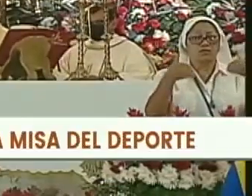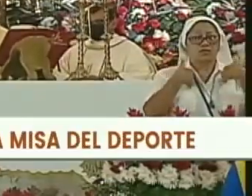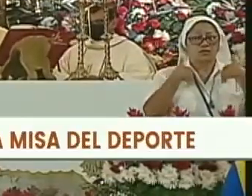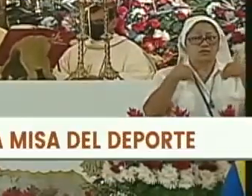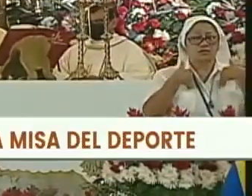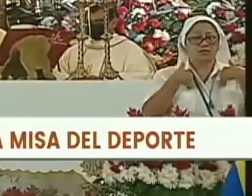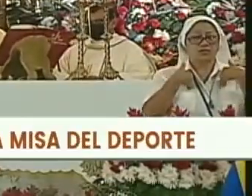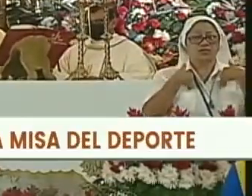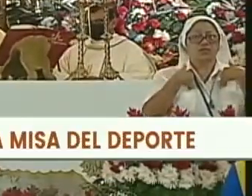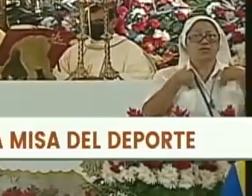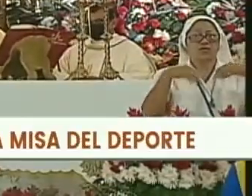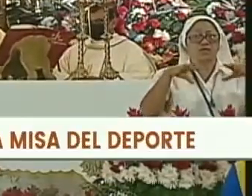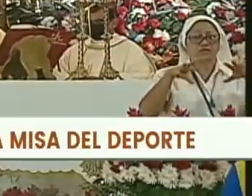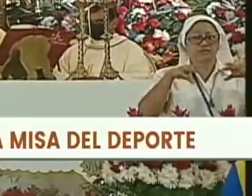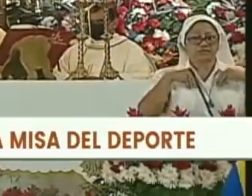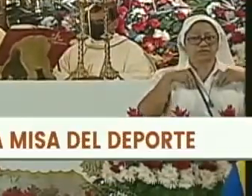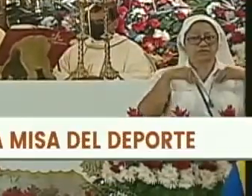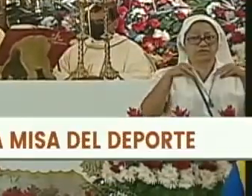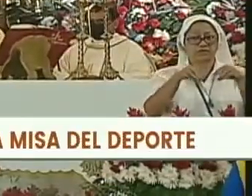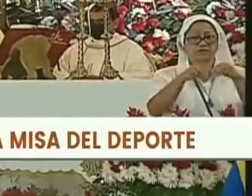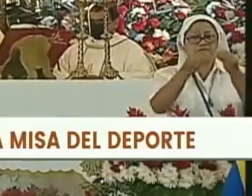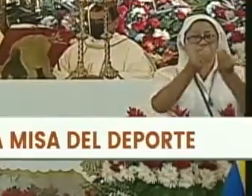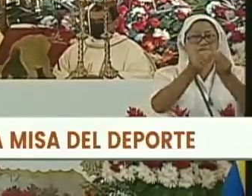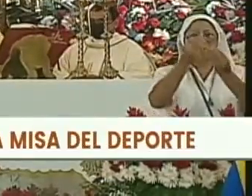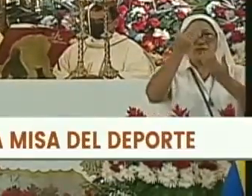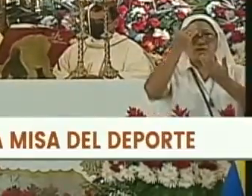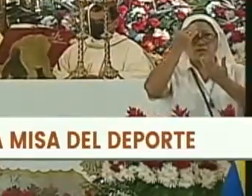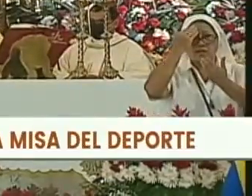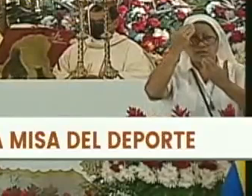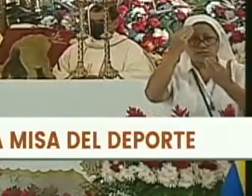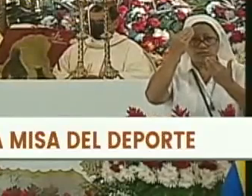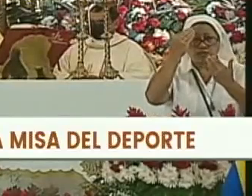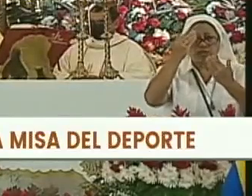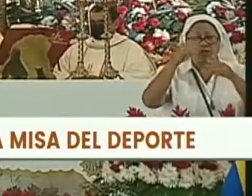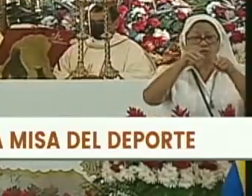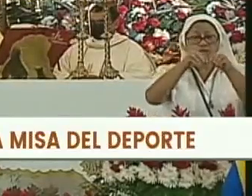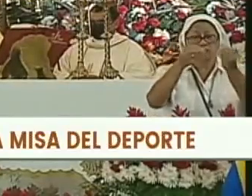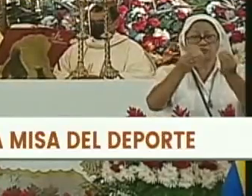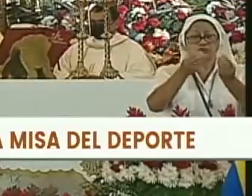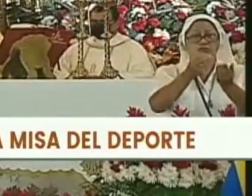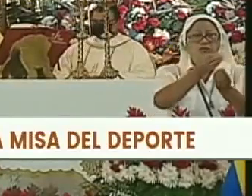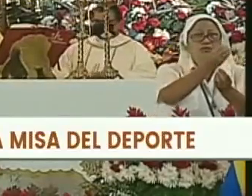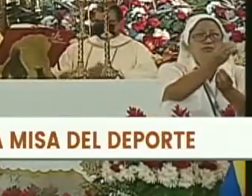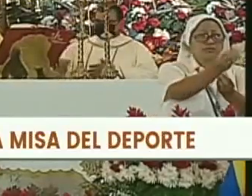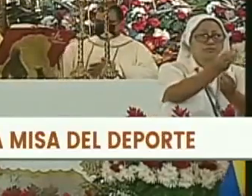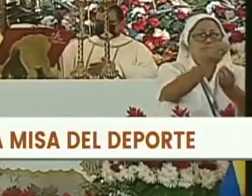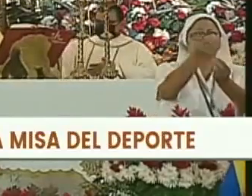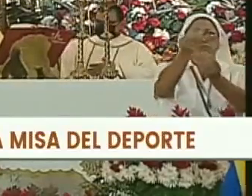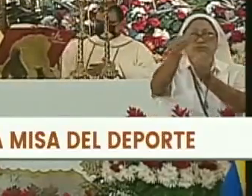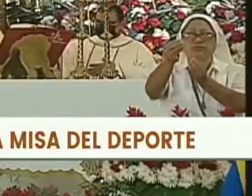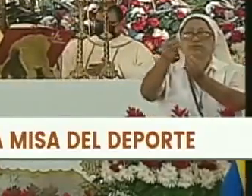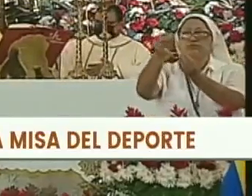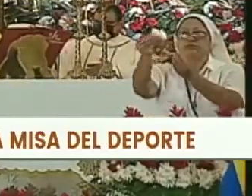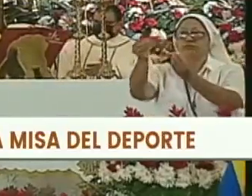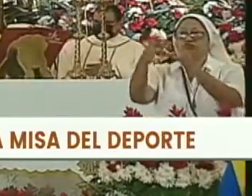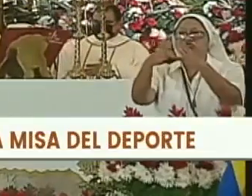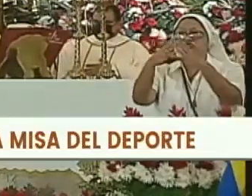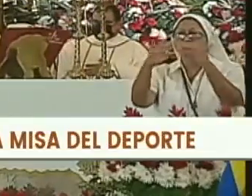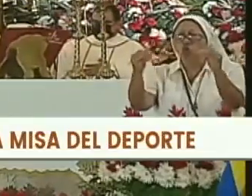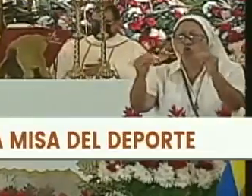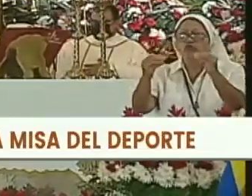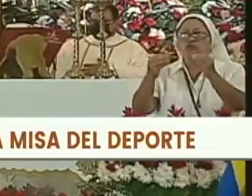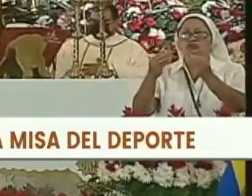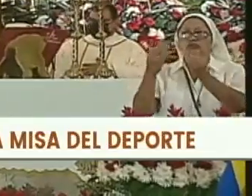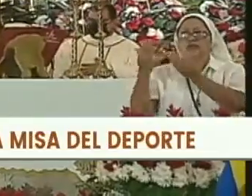voluntariamente aceptada tomó pan dándote Gracias lo partió y lo dio a sus discípulos diciendo tomen